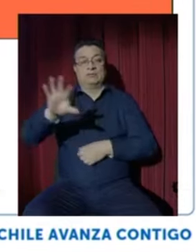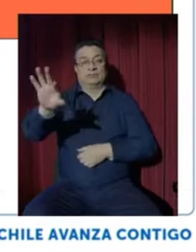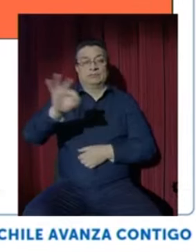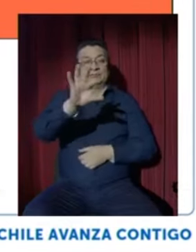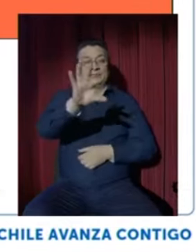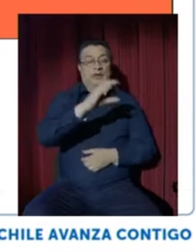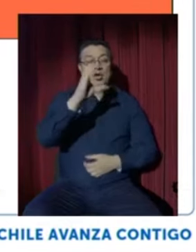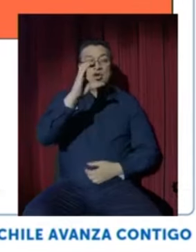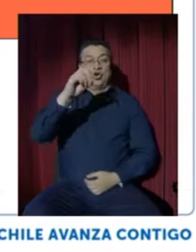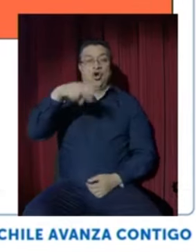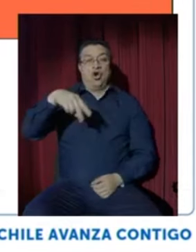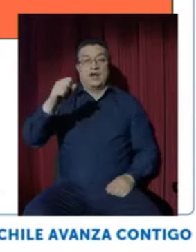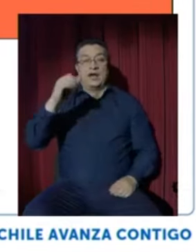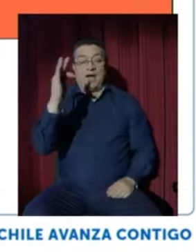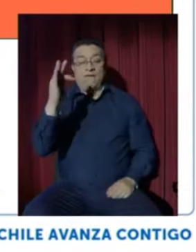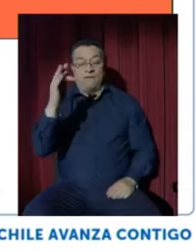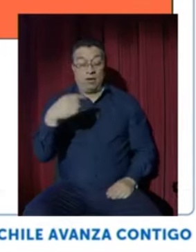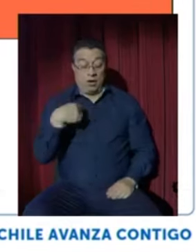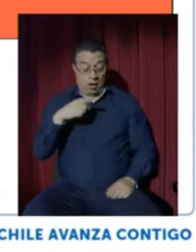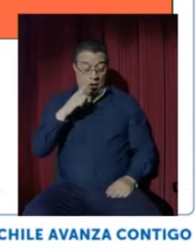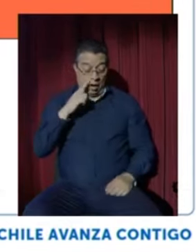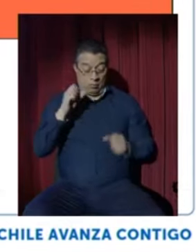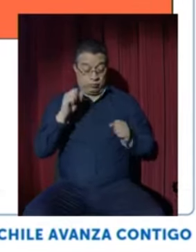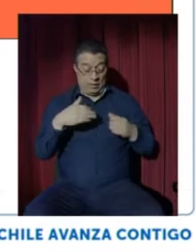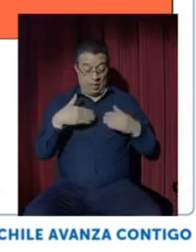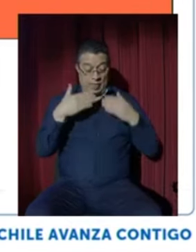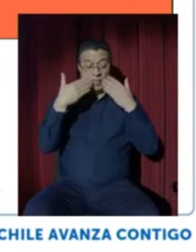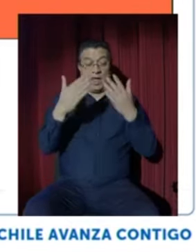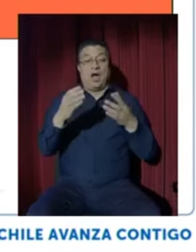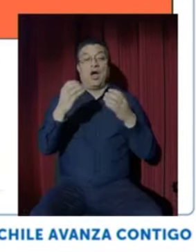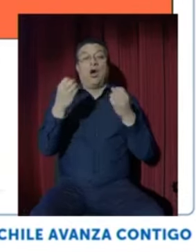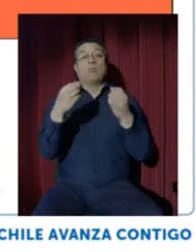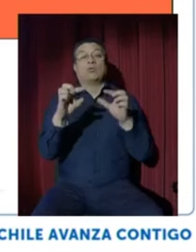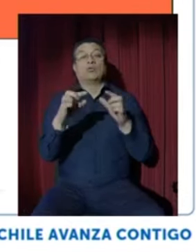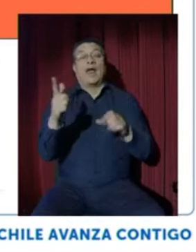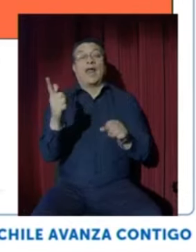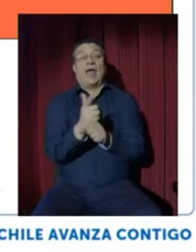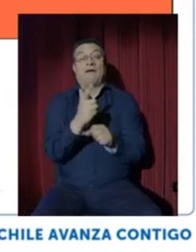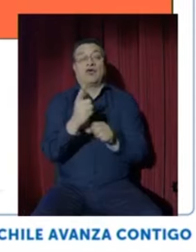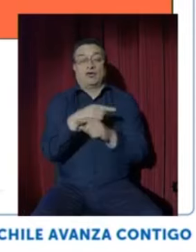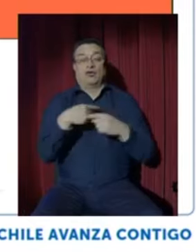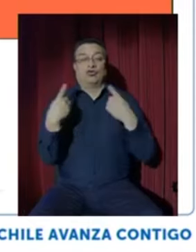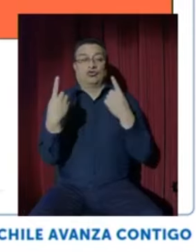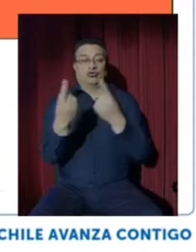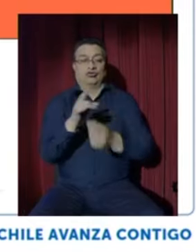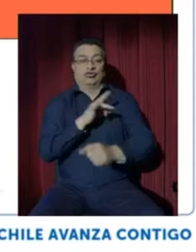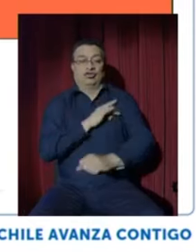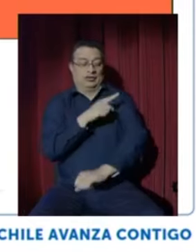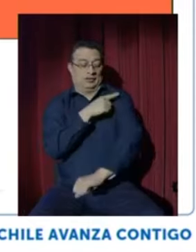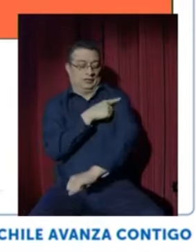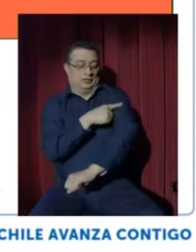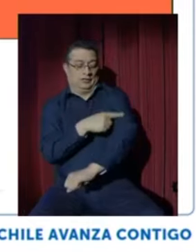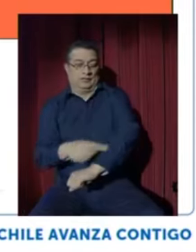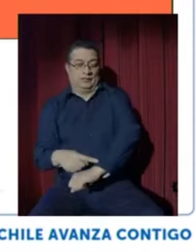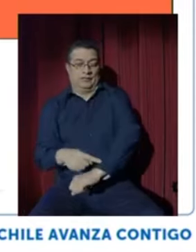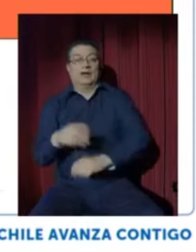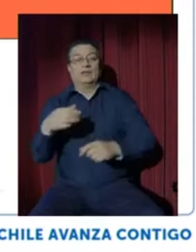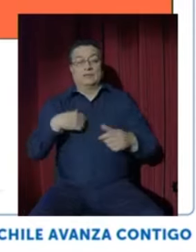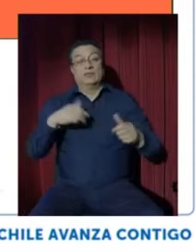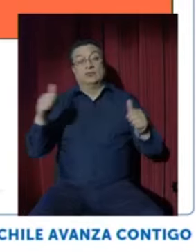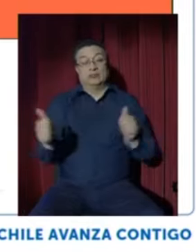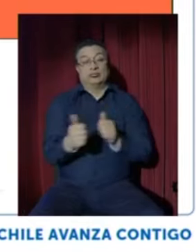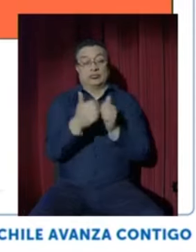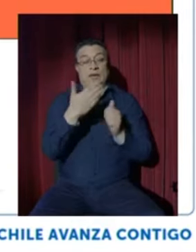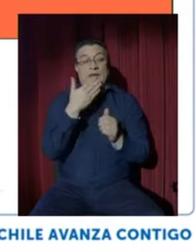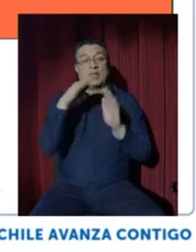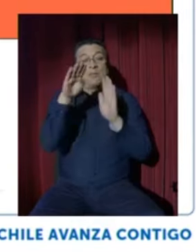conaf y que permite este entregar oportunidades laborales en todo el territorio nacional eh que va acompañado también con un